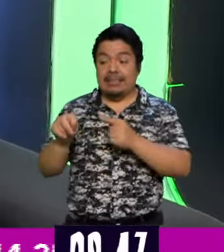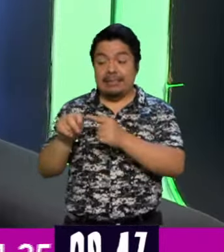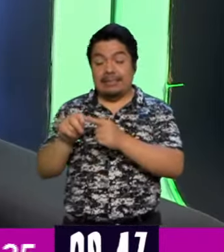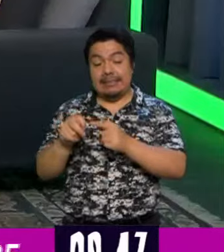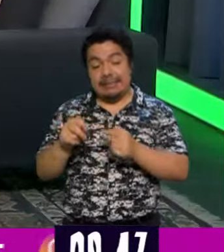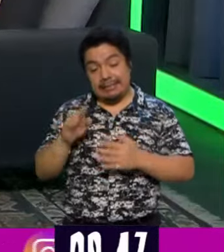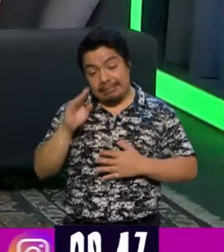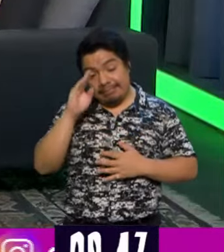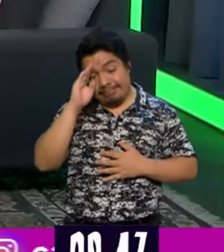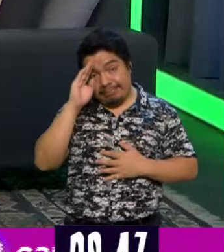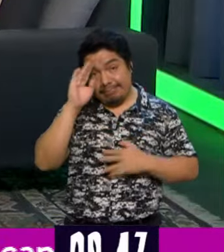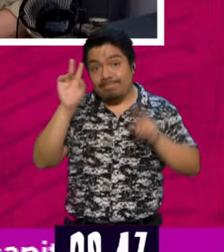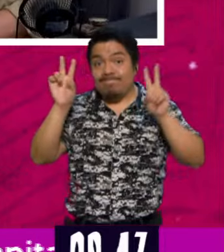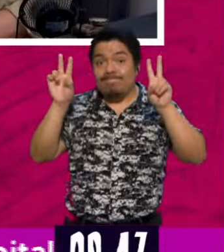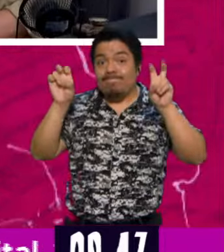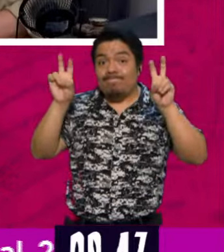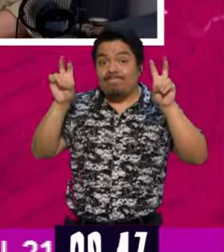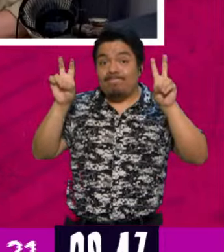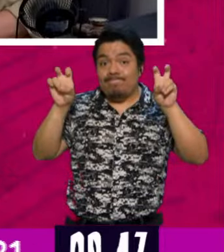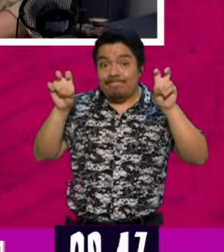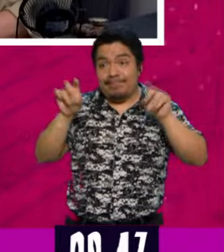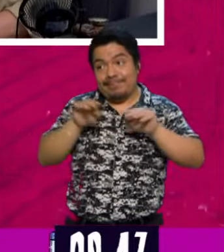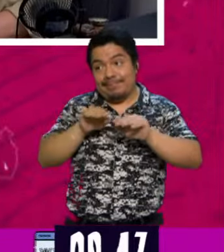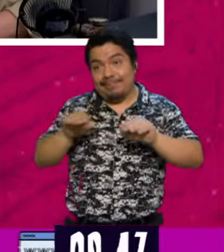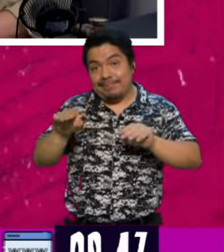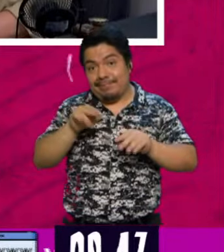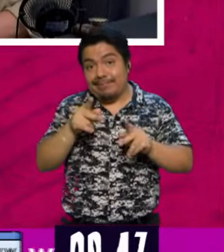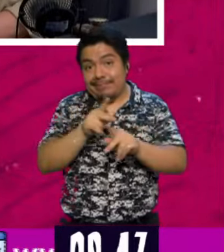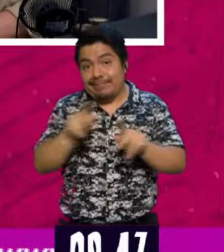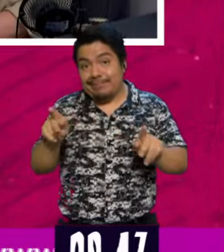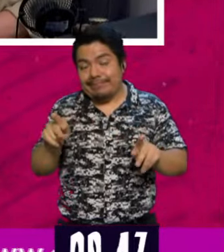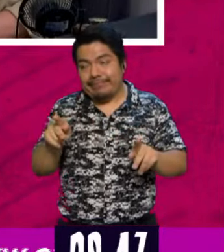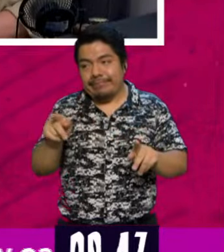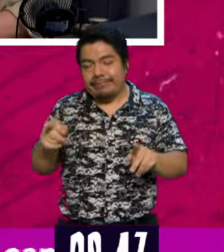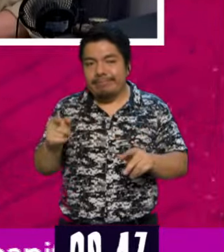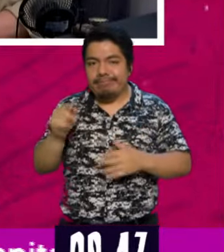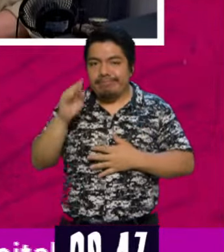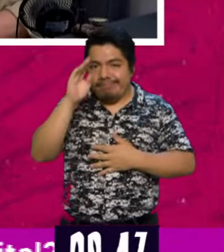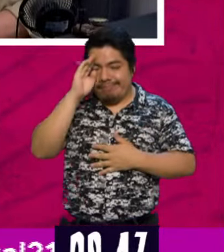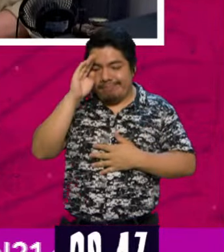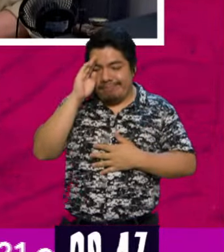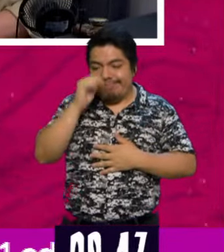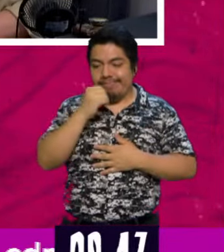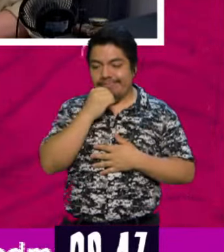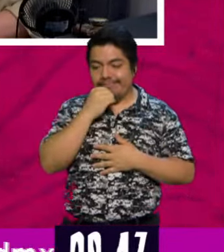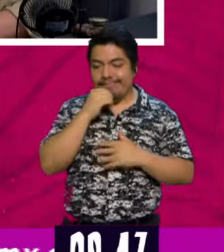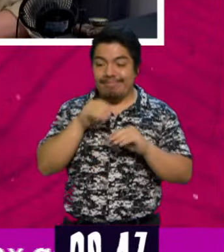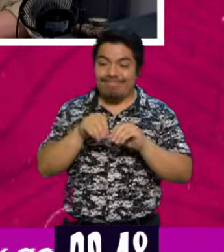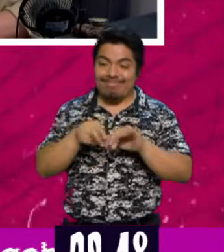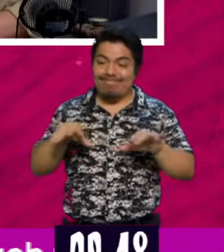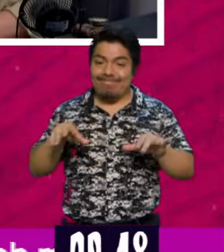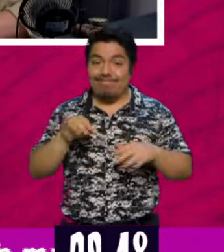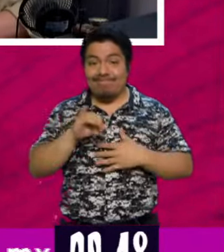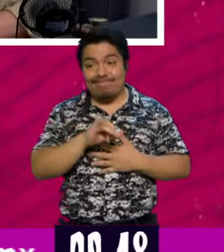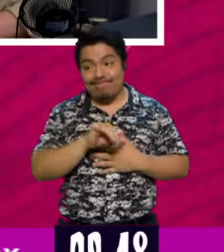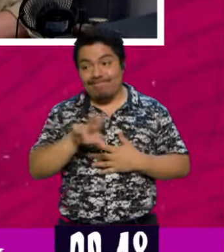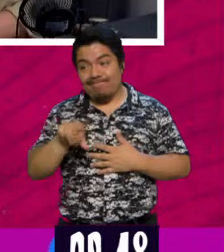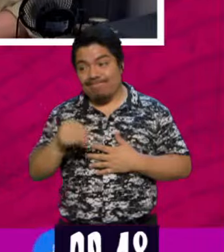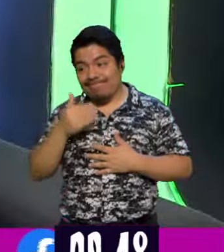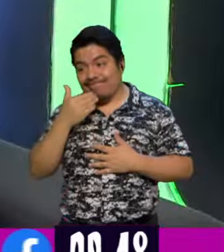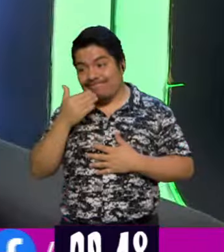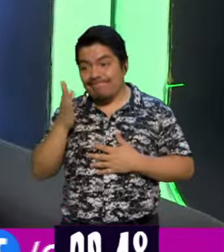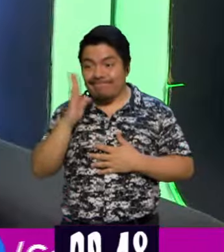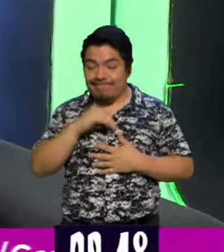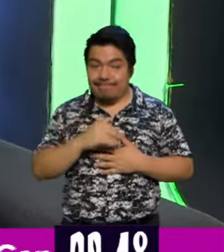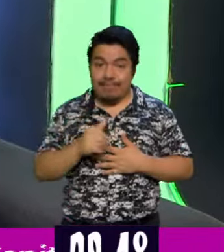entre comillas, hegemónicos, que ya no lo son, y reflexionar muy bien sobre su agenda informativa, ¿no? Ayer